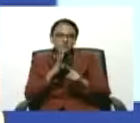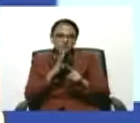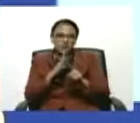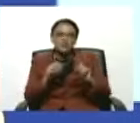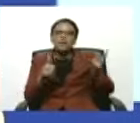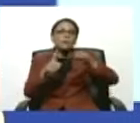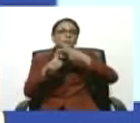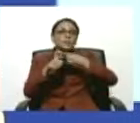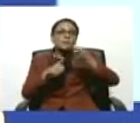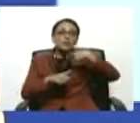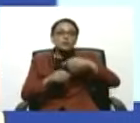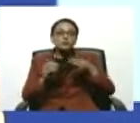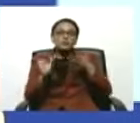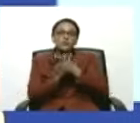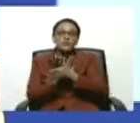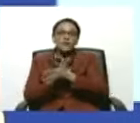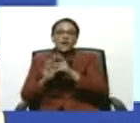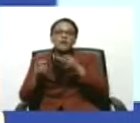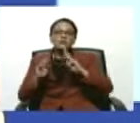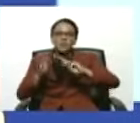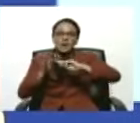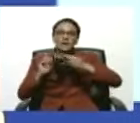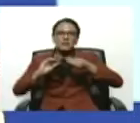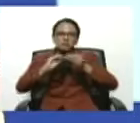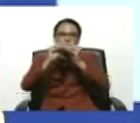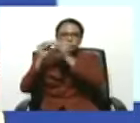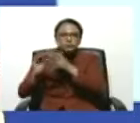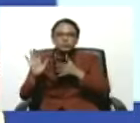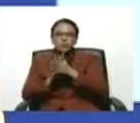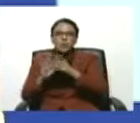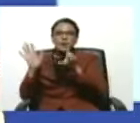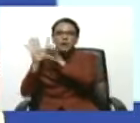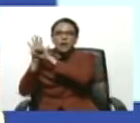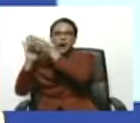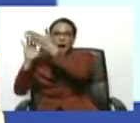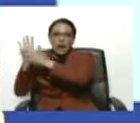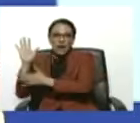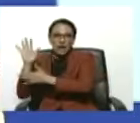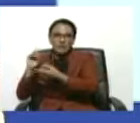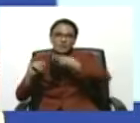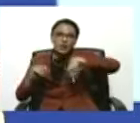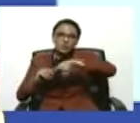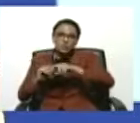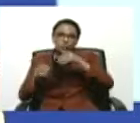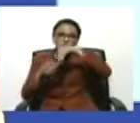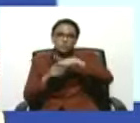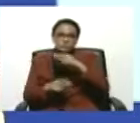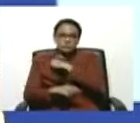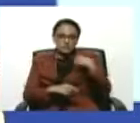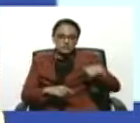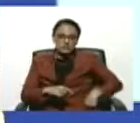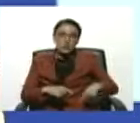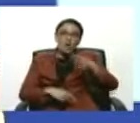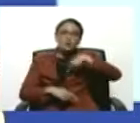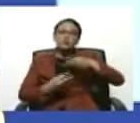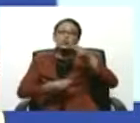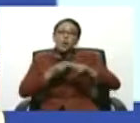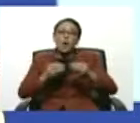reforma institucional desde 1978 las reformas ocurrieron